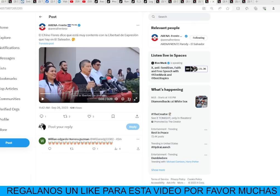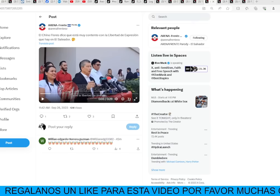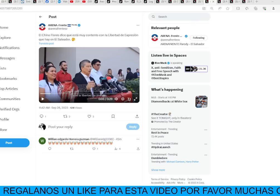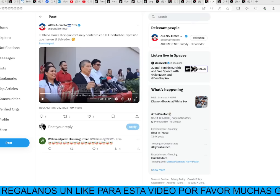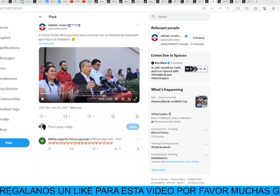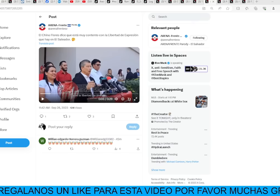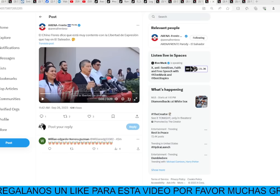Vaya.